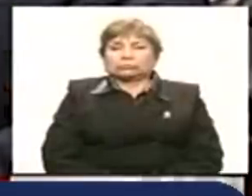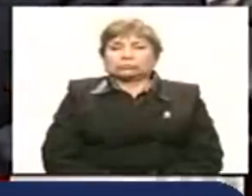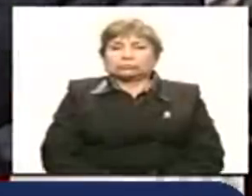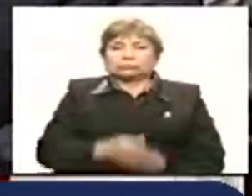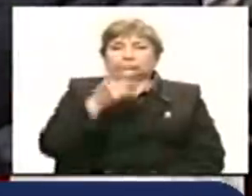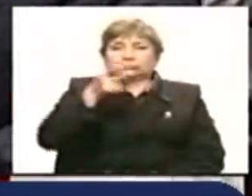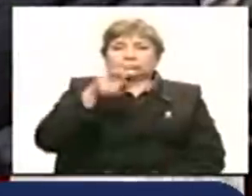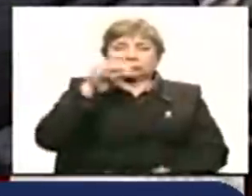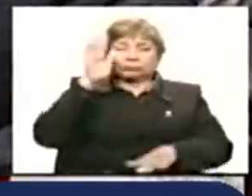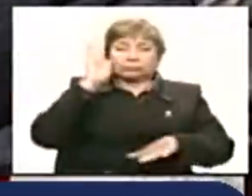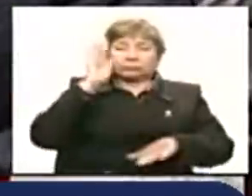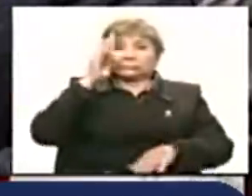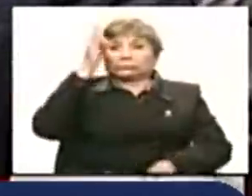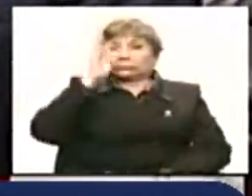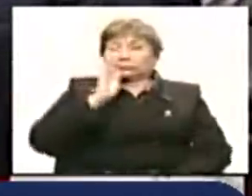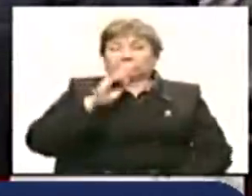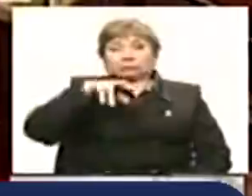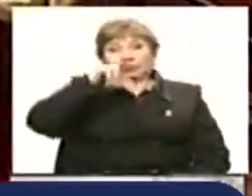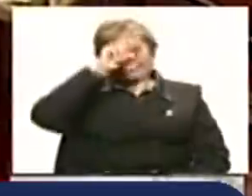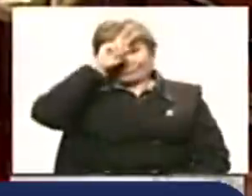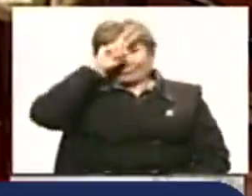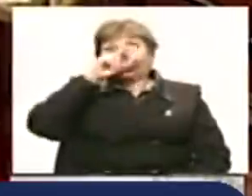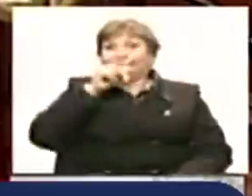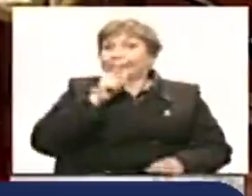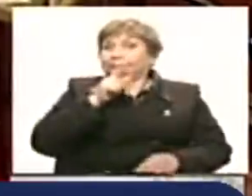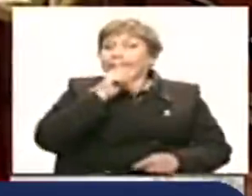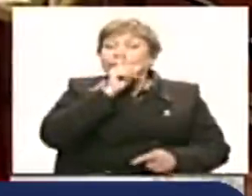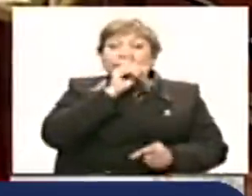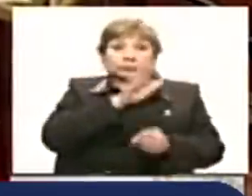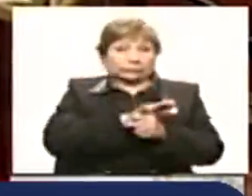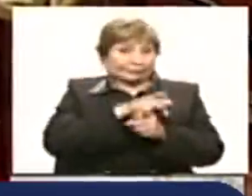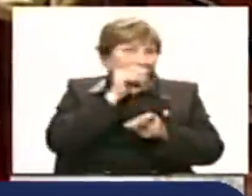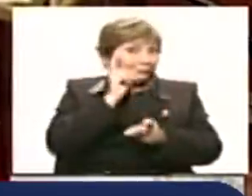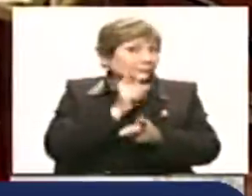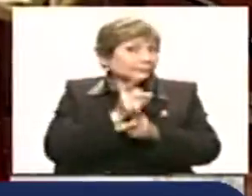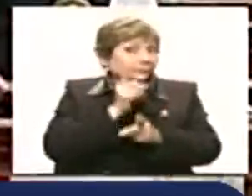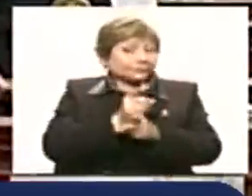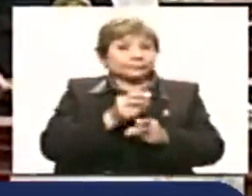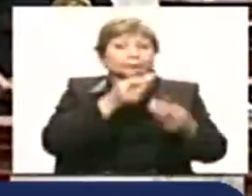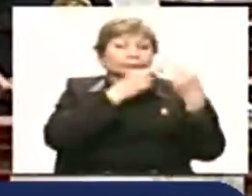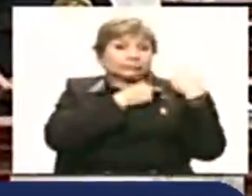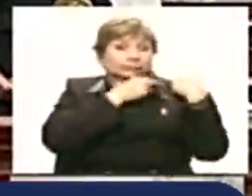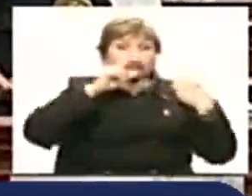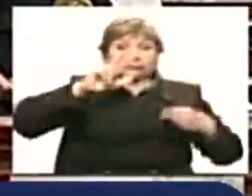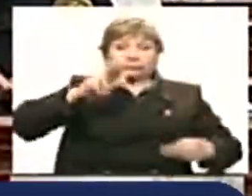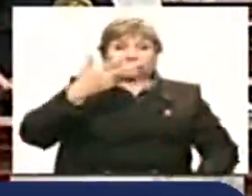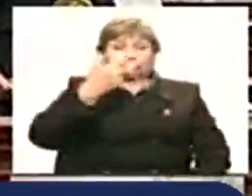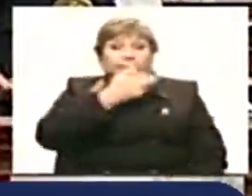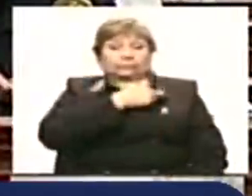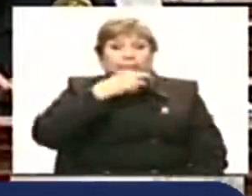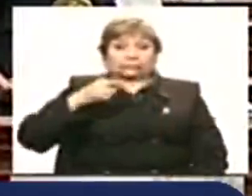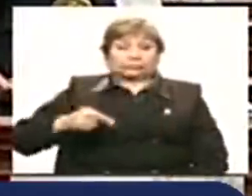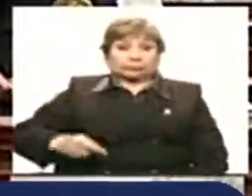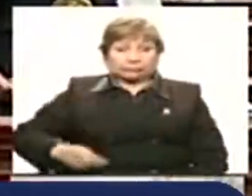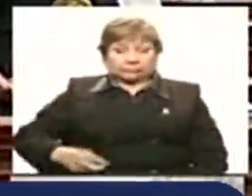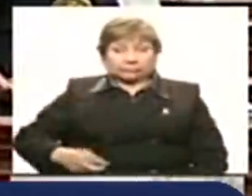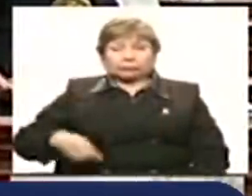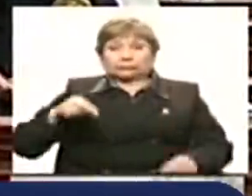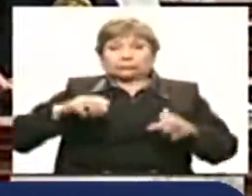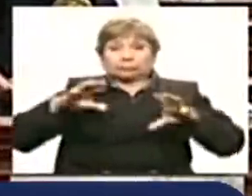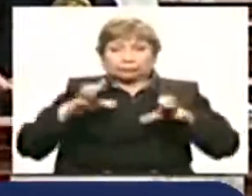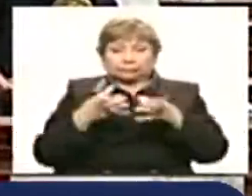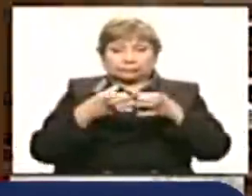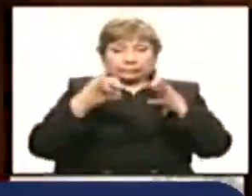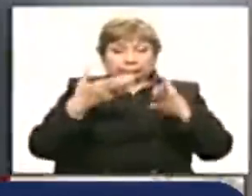Mano izquierda sobre la Biblia, se queda de pie. La patria. Cumplir fielmente el cargo de tercera vicepresidenta del Congreso